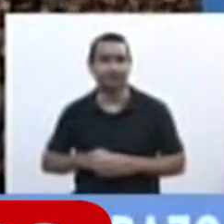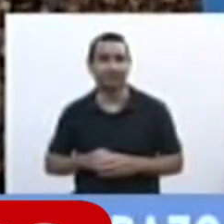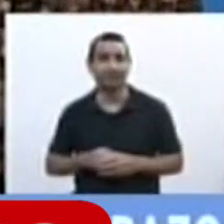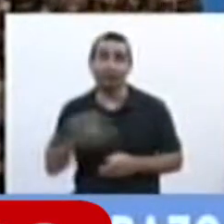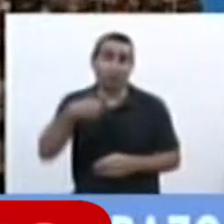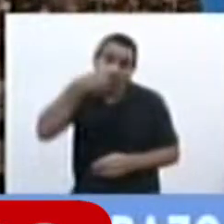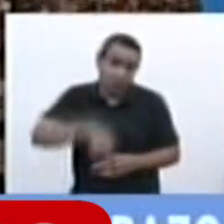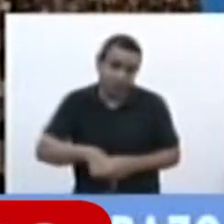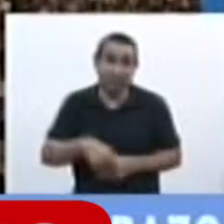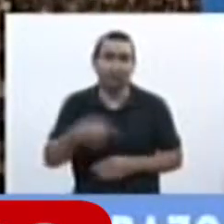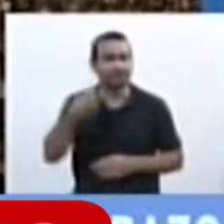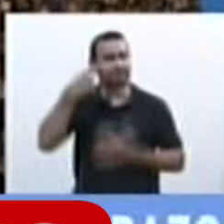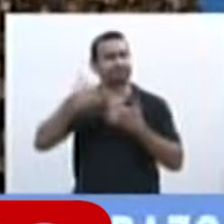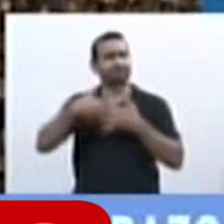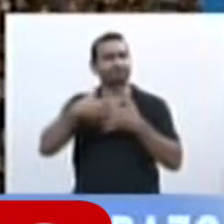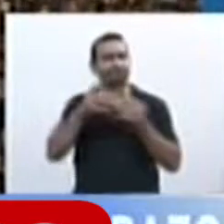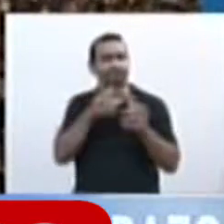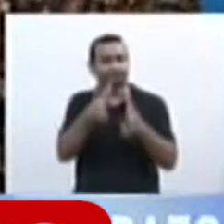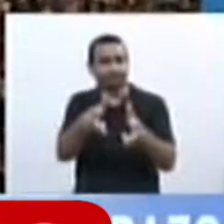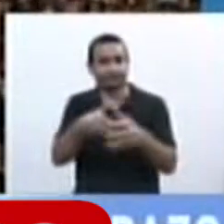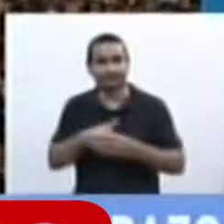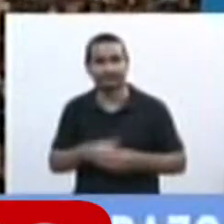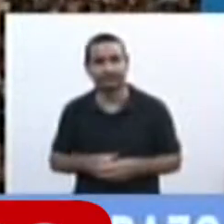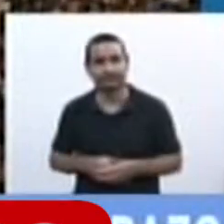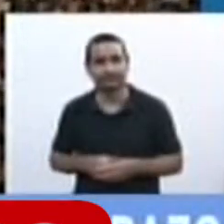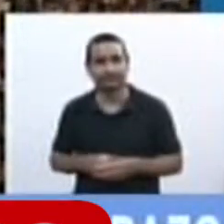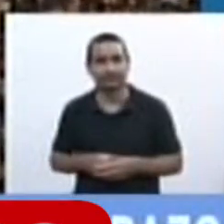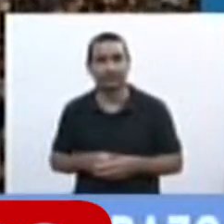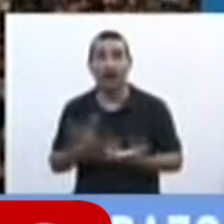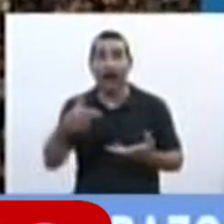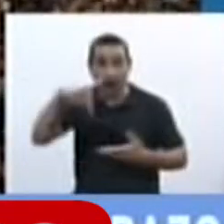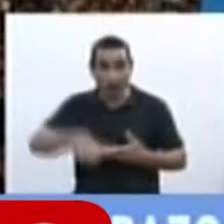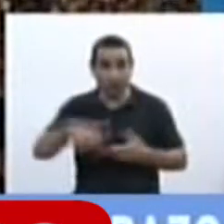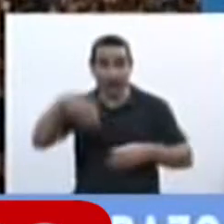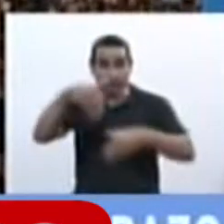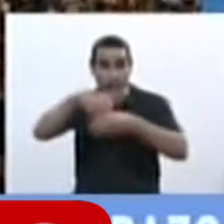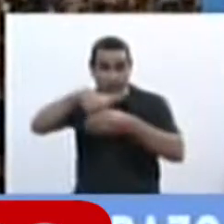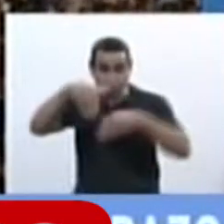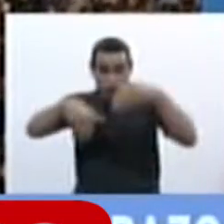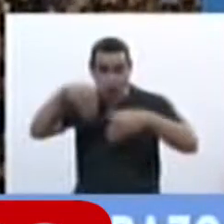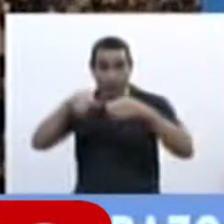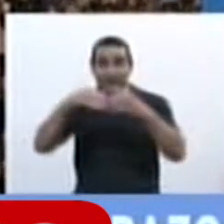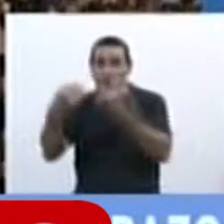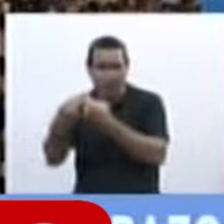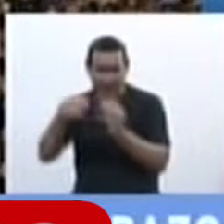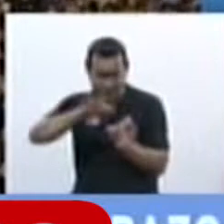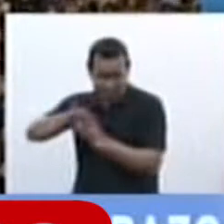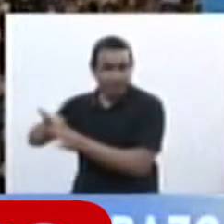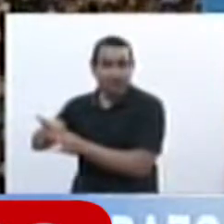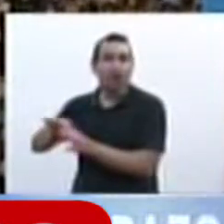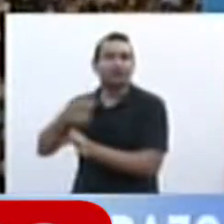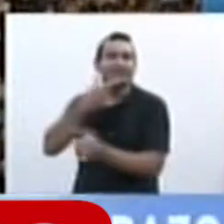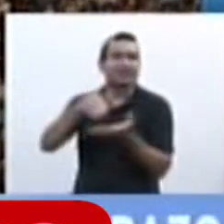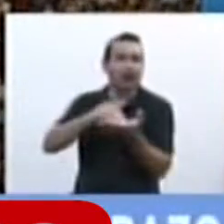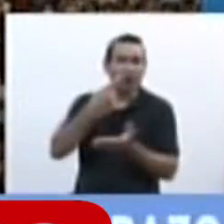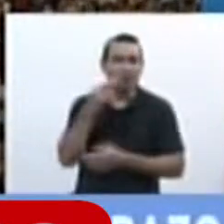Permítame, casi finalizando, una reflexión, que es que, más allá del resultado de la votación de esta madrugada, todos los